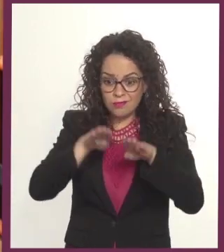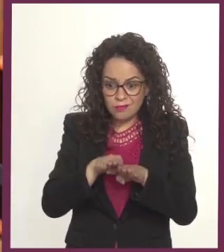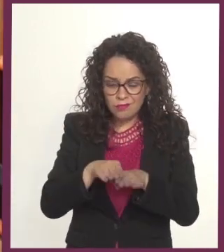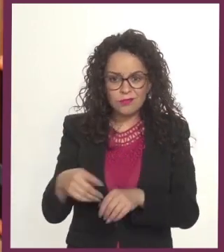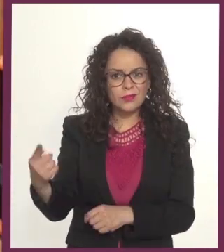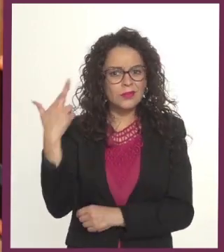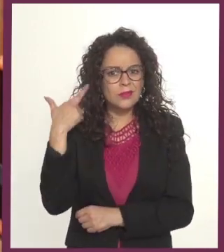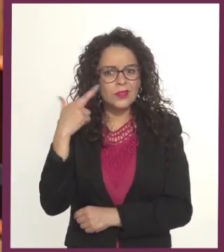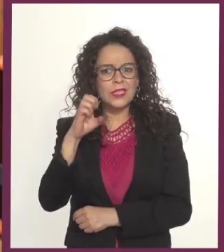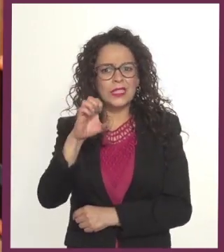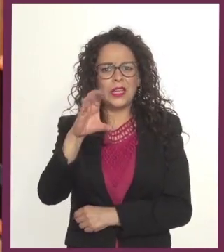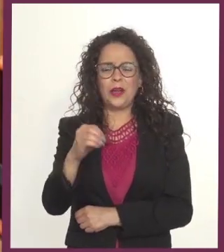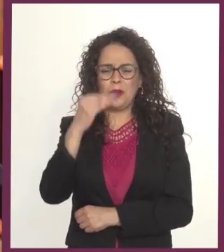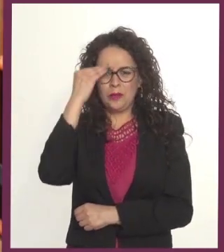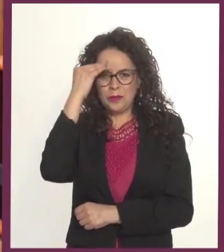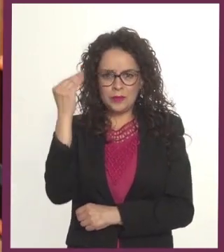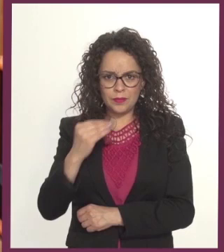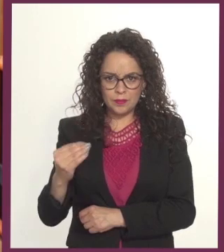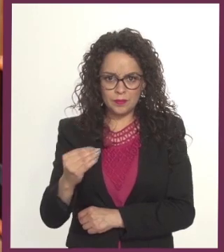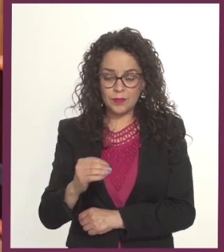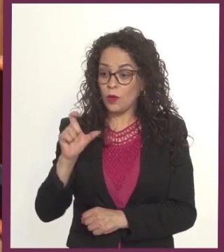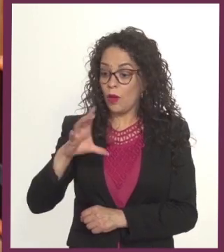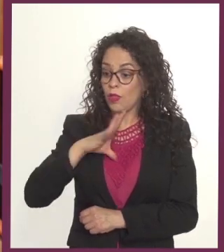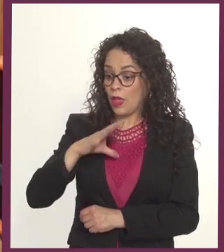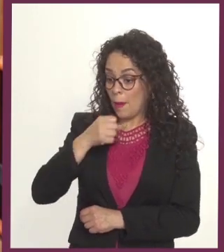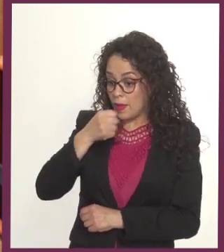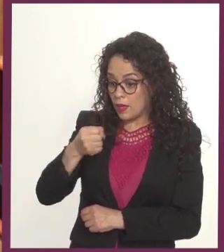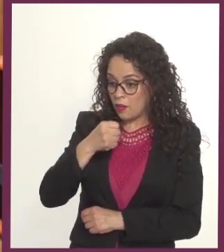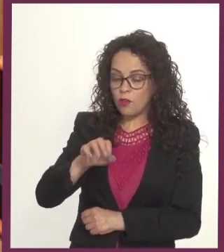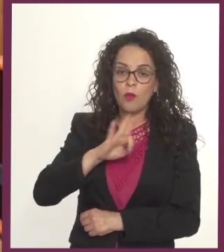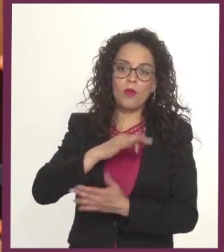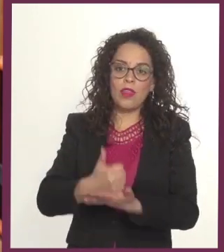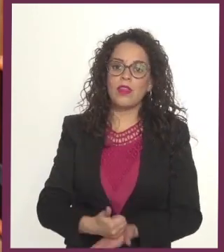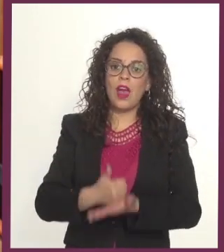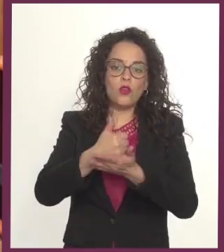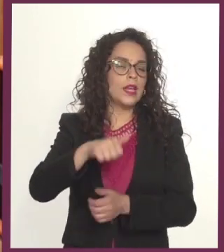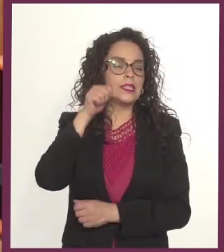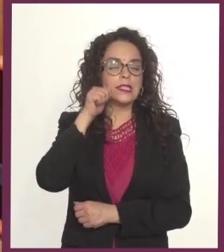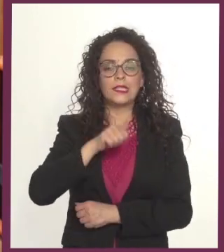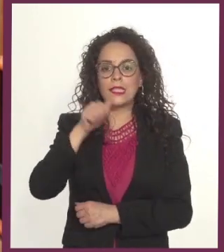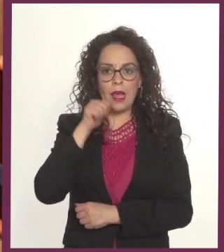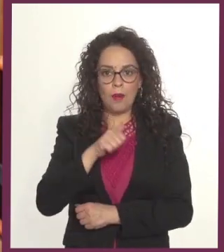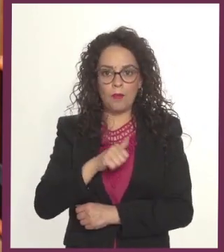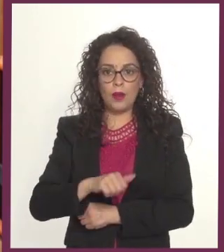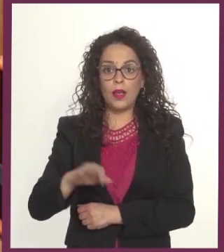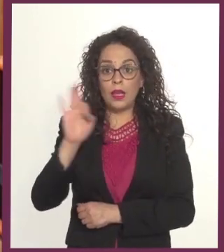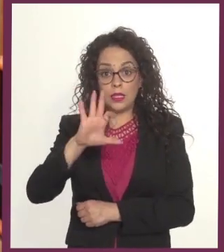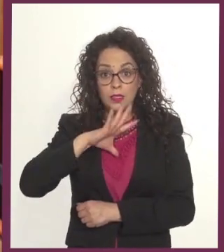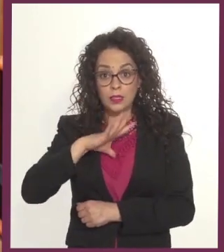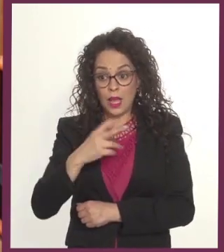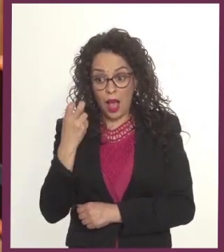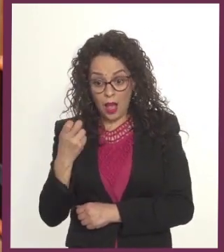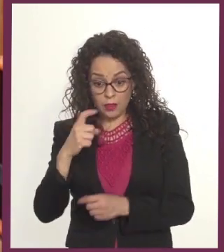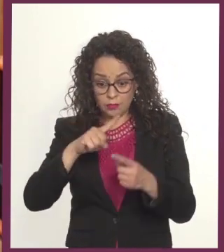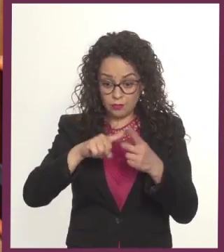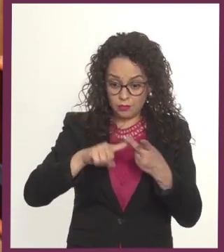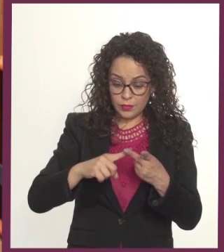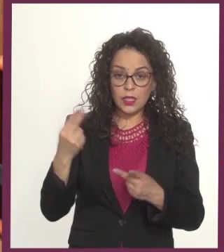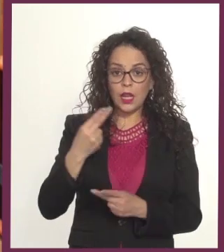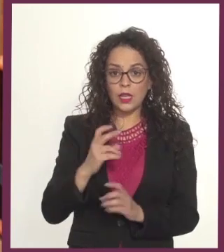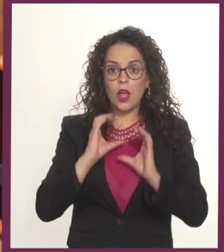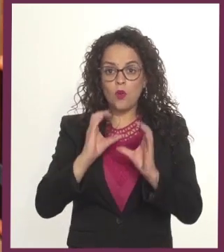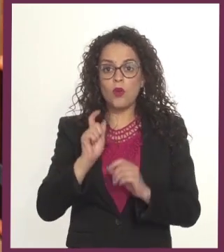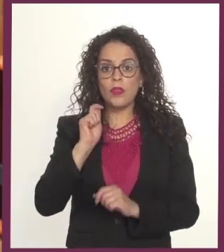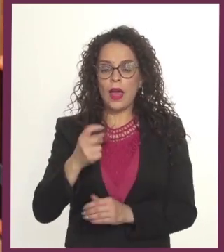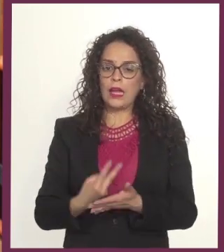muy mala acústica o mucho eco. Un micrófono siempre puede ayudar. Si estamos frente a uno de estos, hay que cuidar la